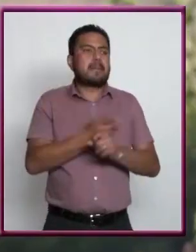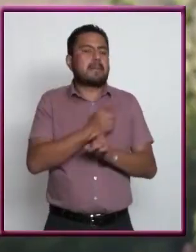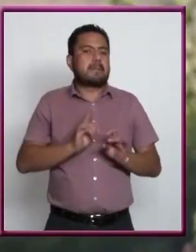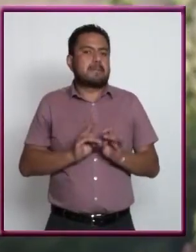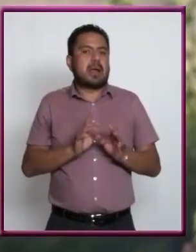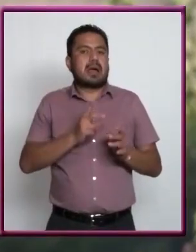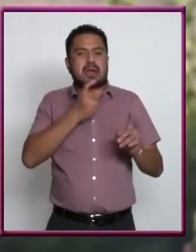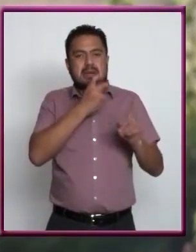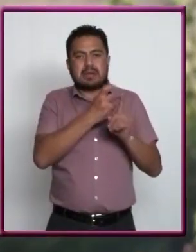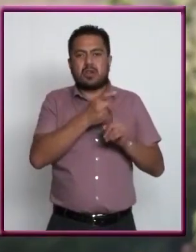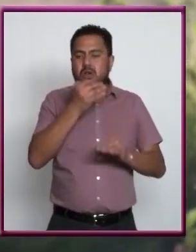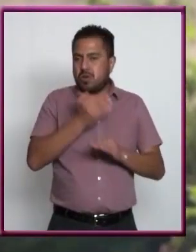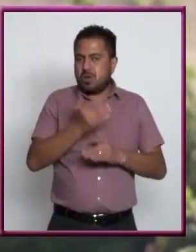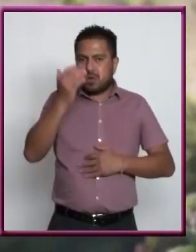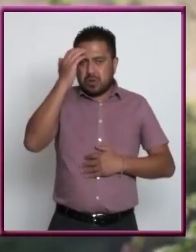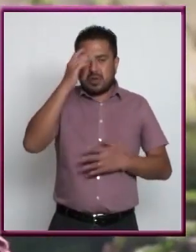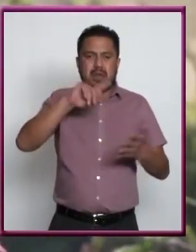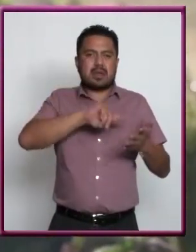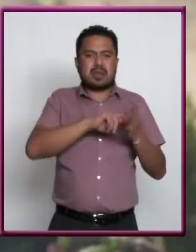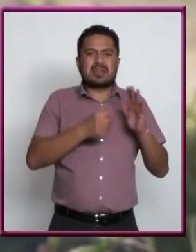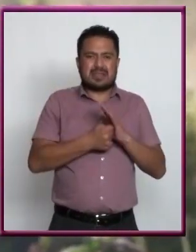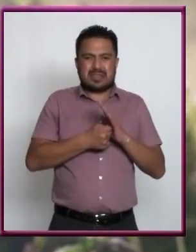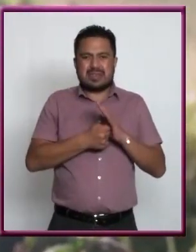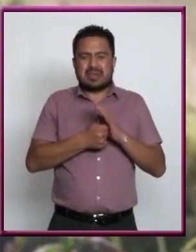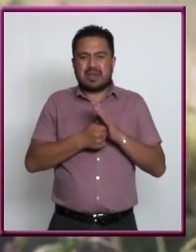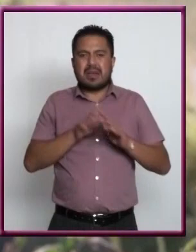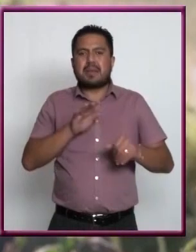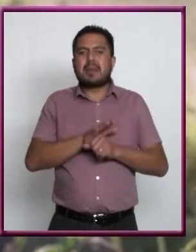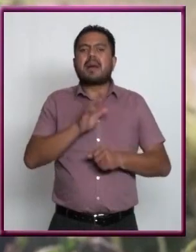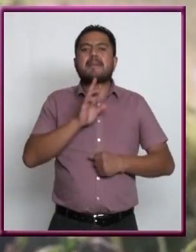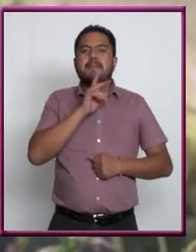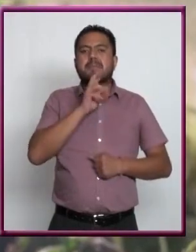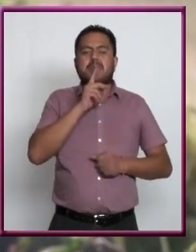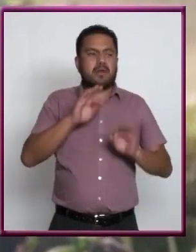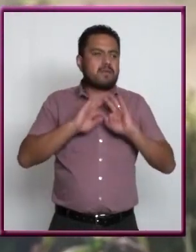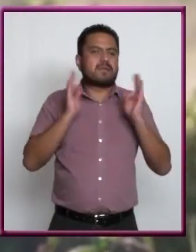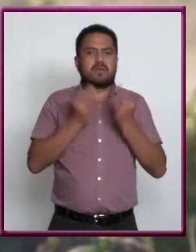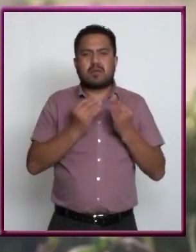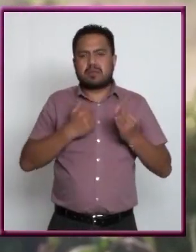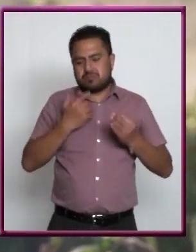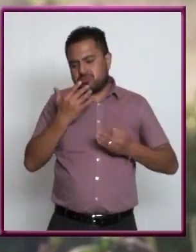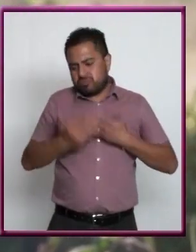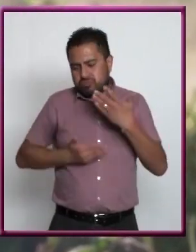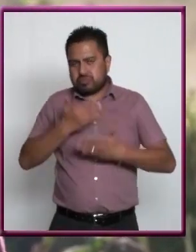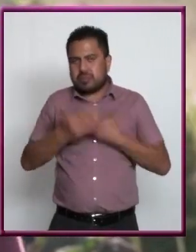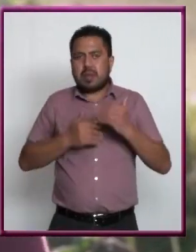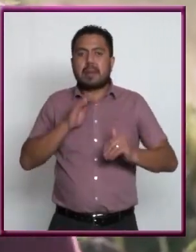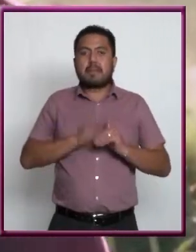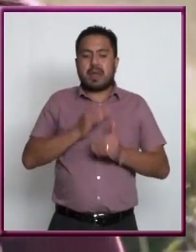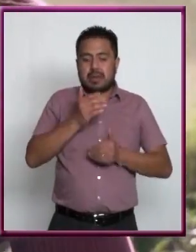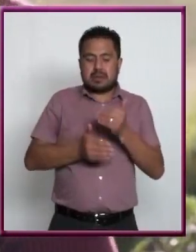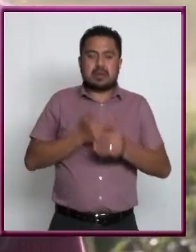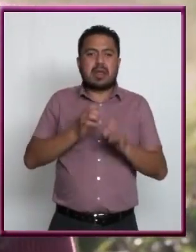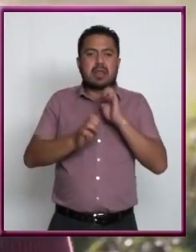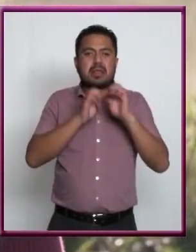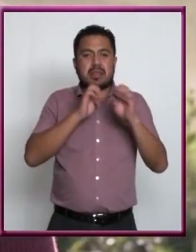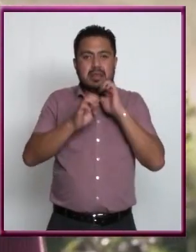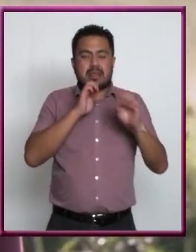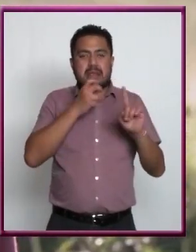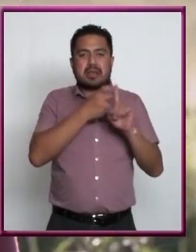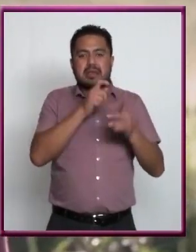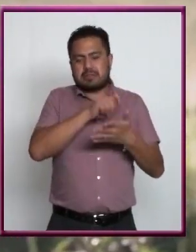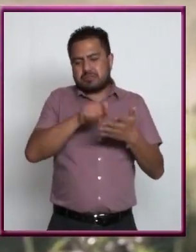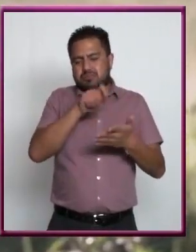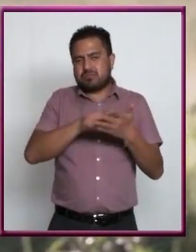pase esto, hoy vamos a conocer técnicas y herramientas para mejorar nuestras formas de estudio. Más adelante en la entrevista,